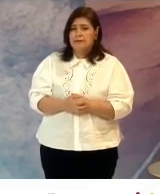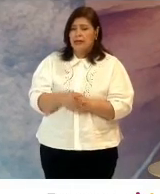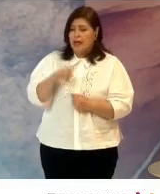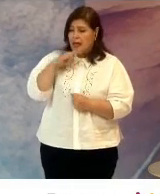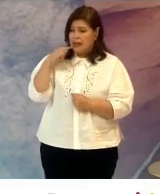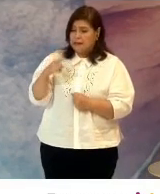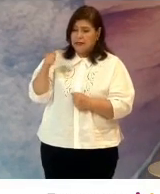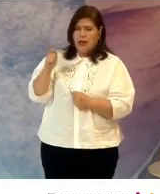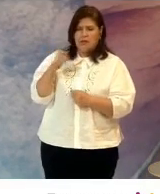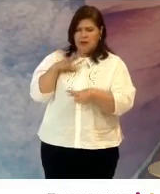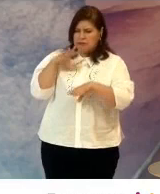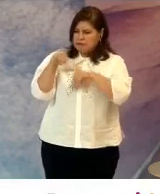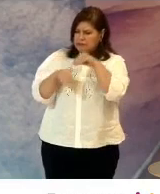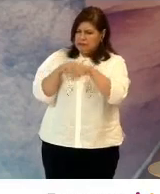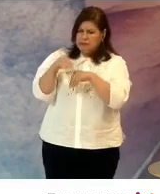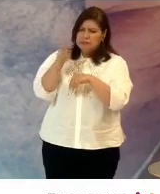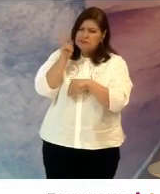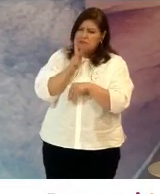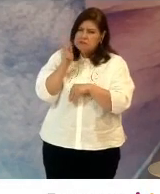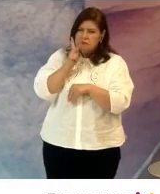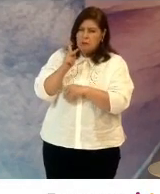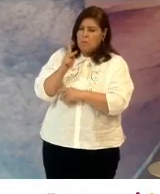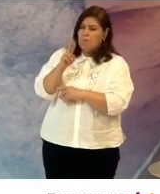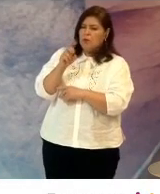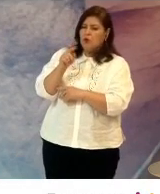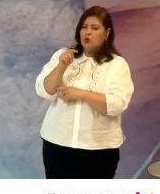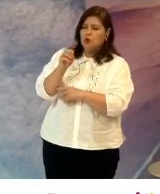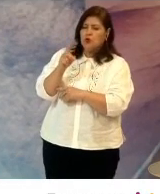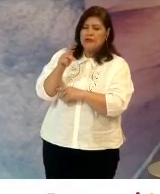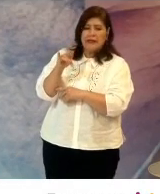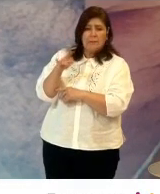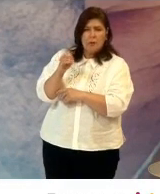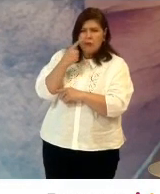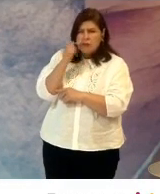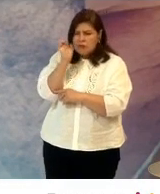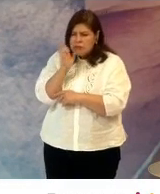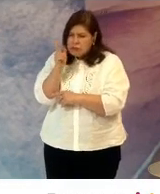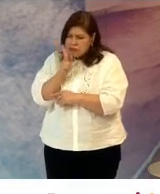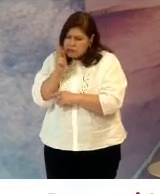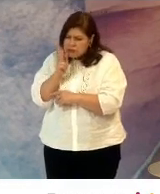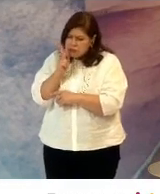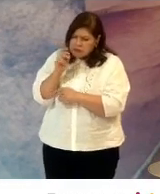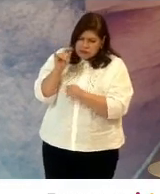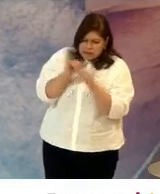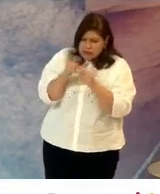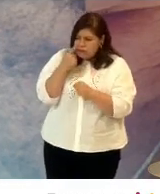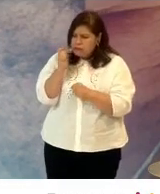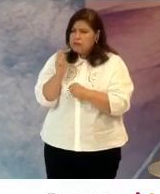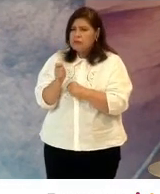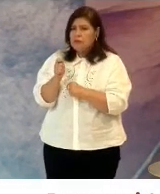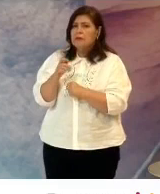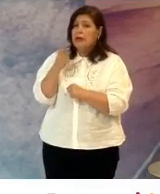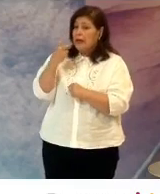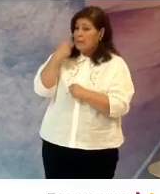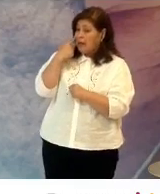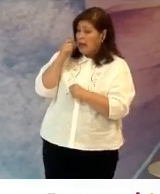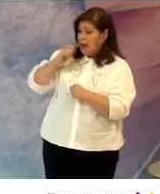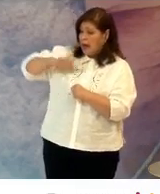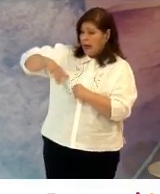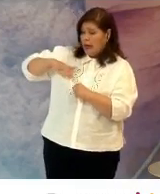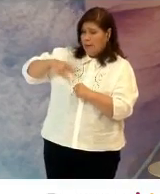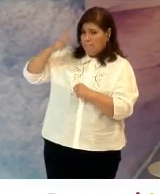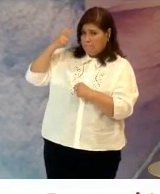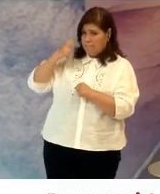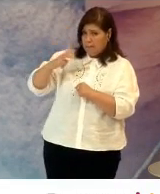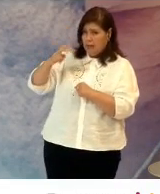prototipo de este experimento, y la gente que ven aquí es de este viaje. Es una foto muy reciente,